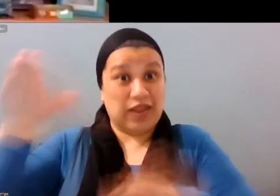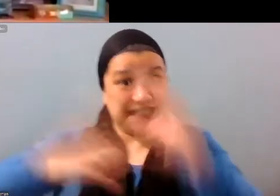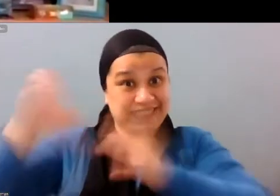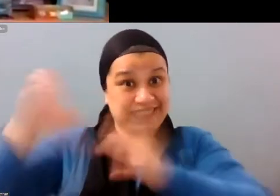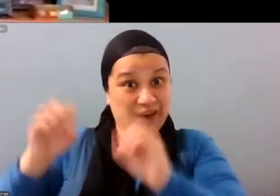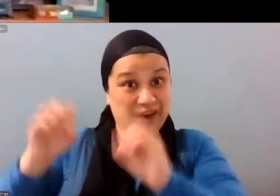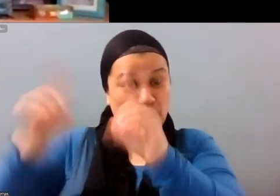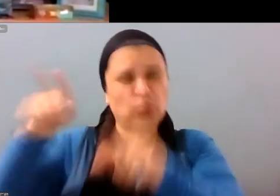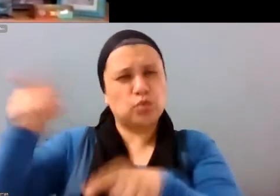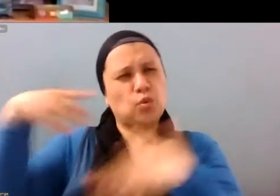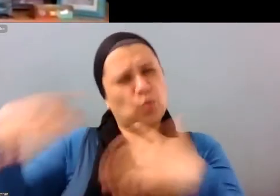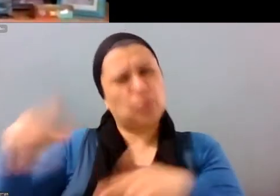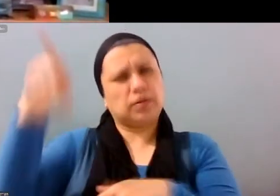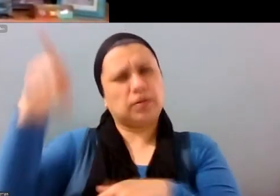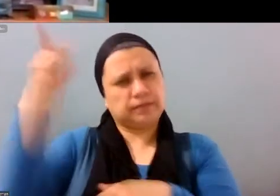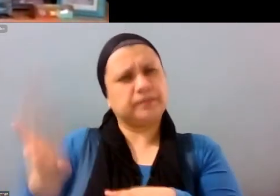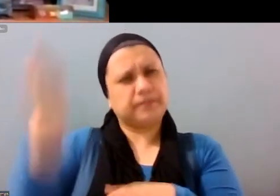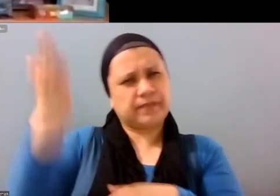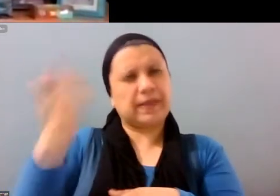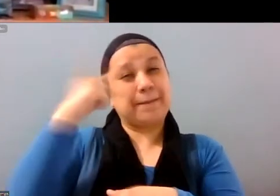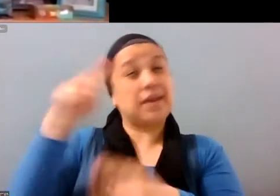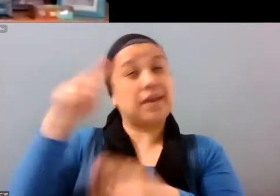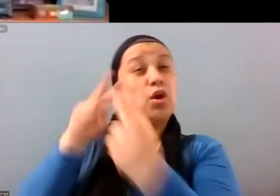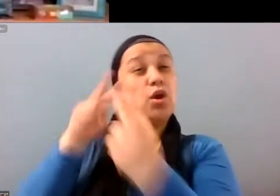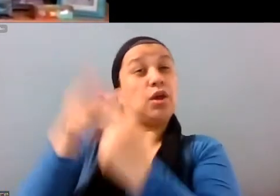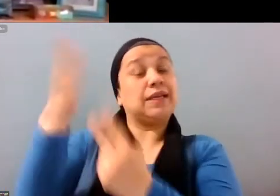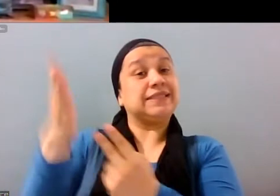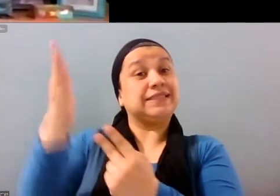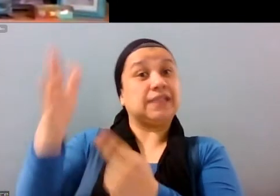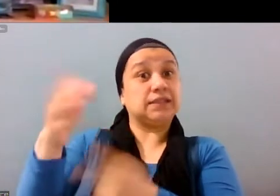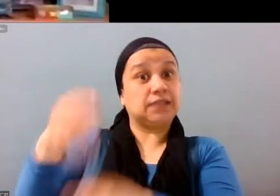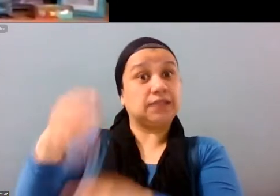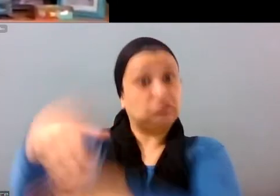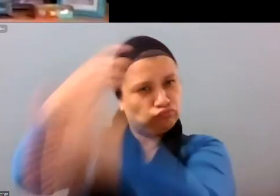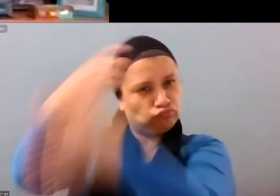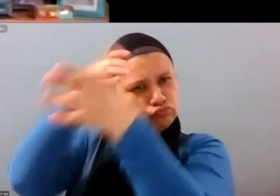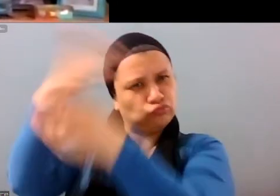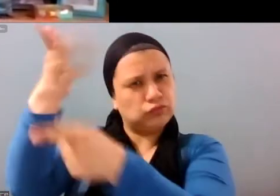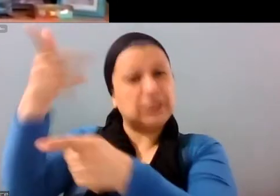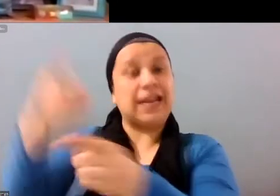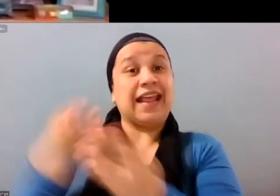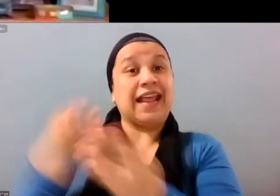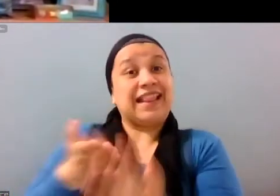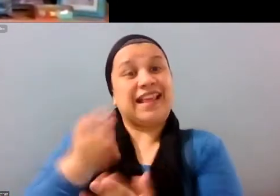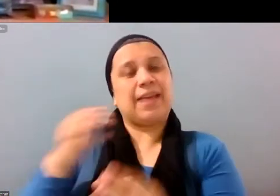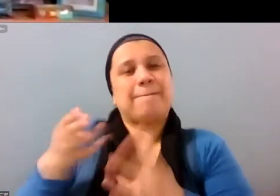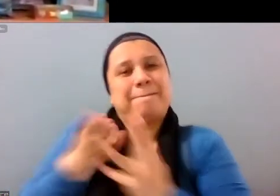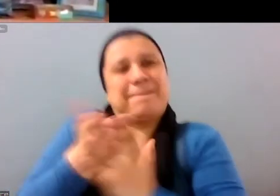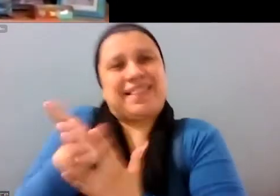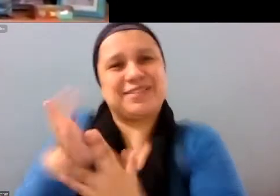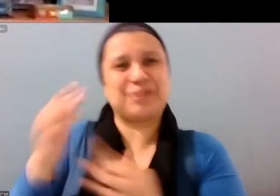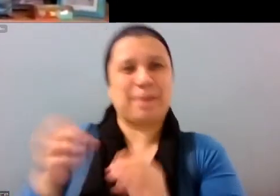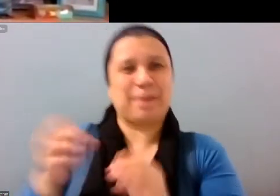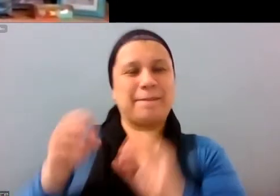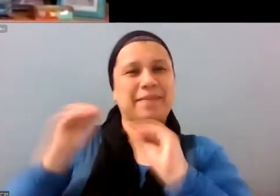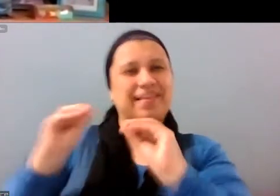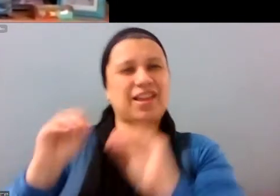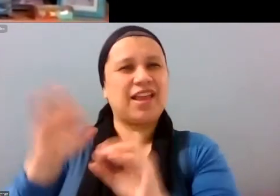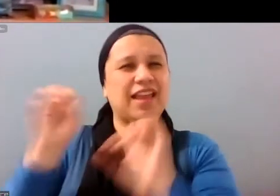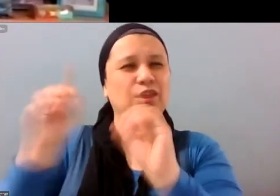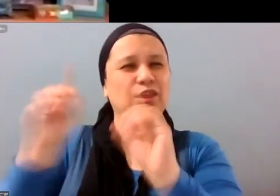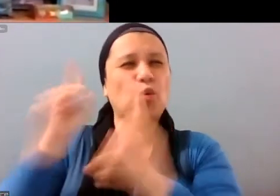precisamente para conocer desde la expertise que ya tienen en mediación pedagógica en educación cuáles serían esos grandes